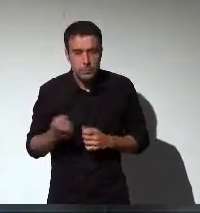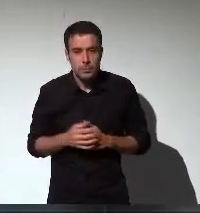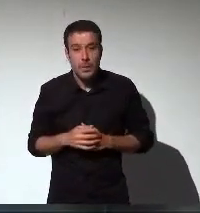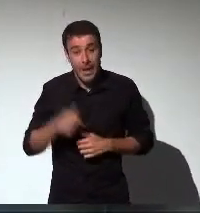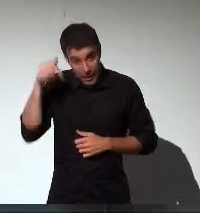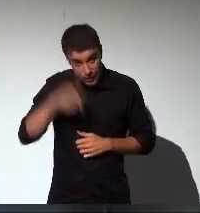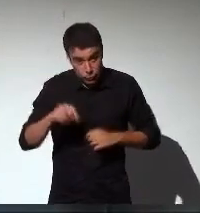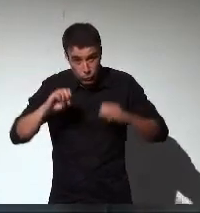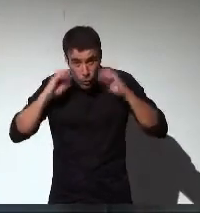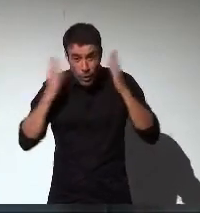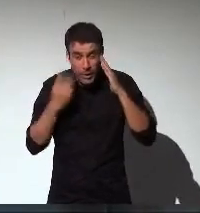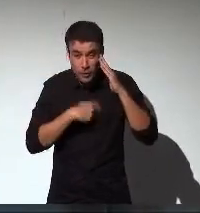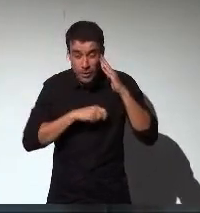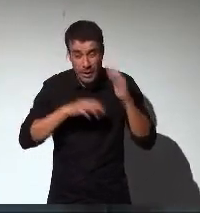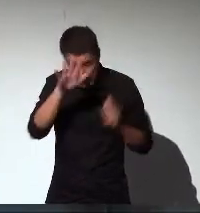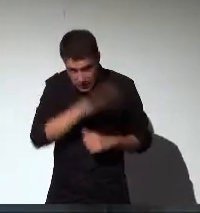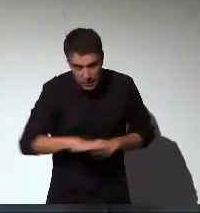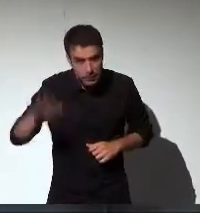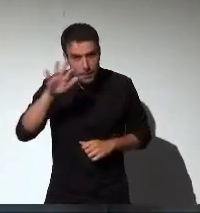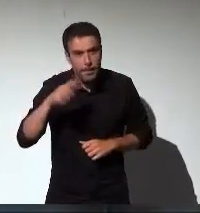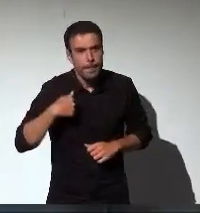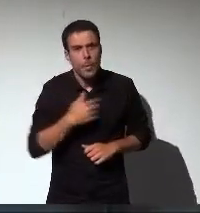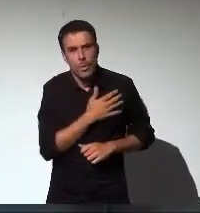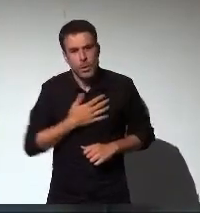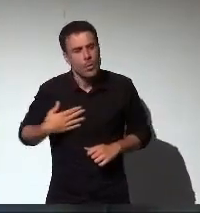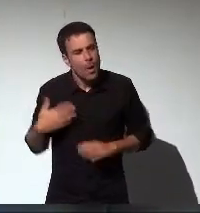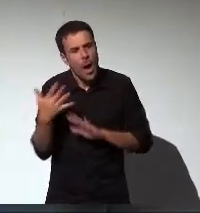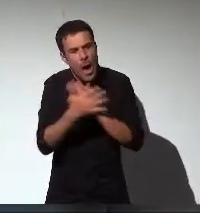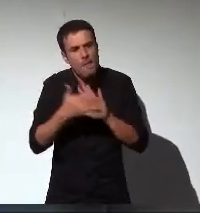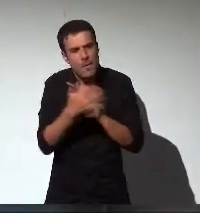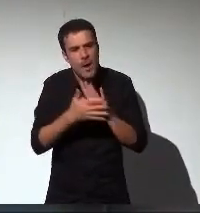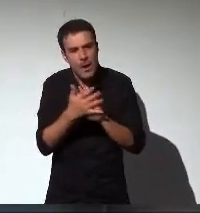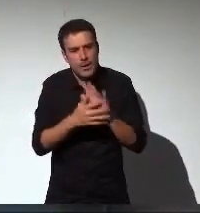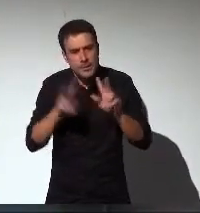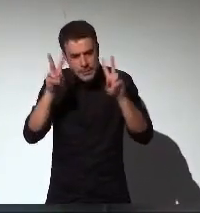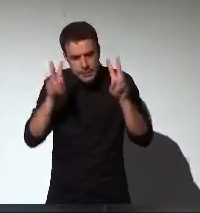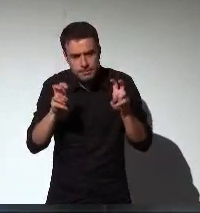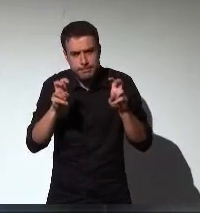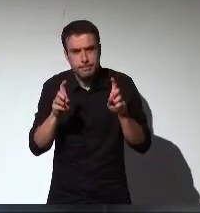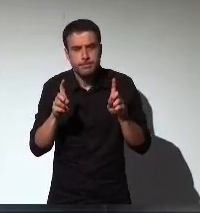estatal, quiero dedicar unos minutos para contextualizar